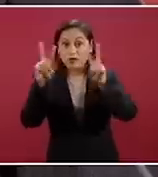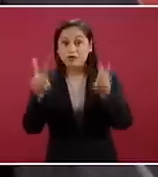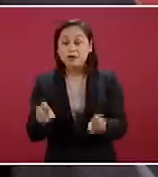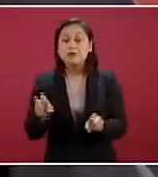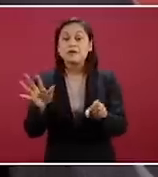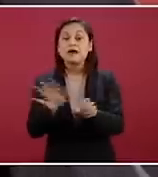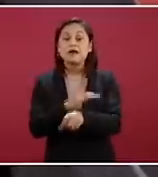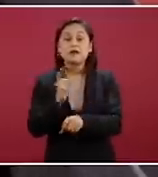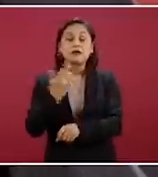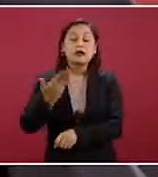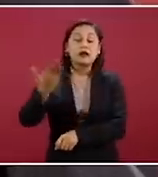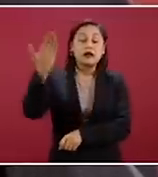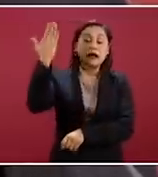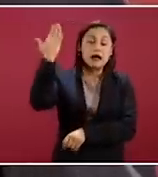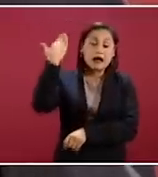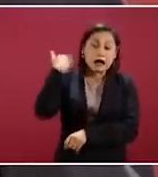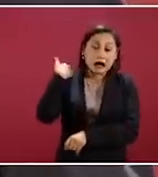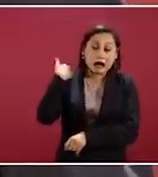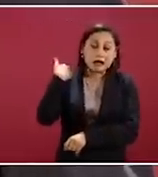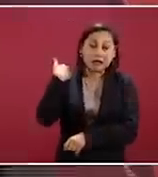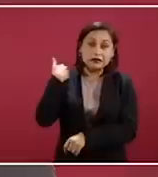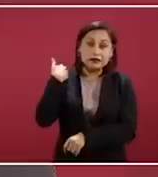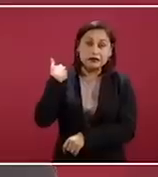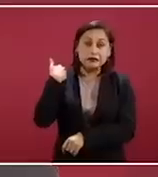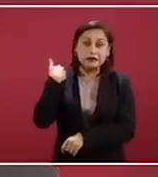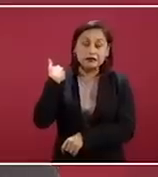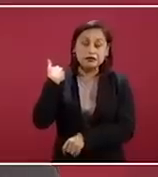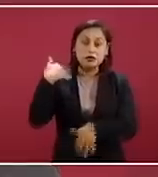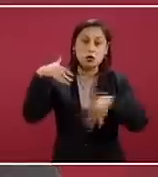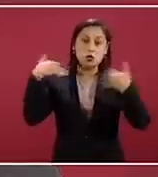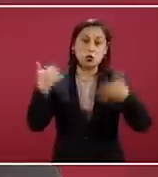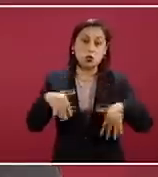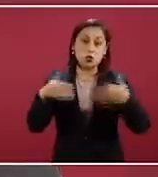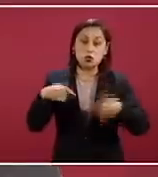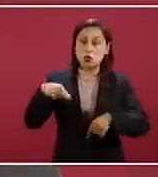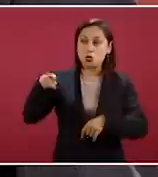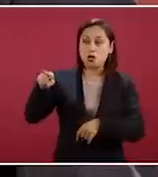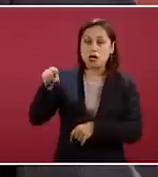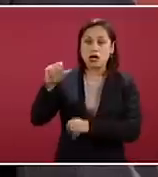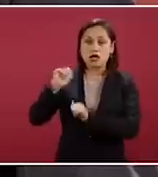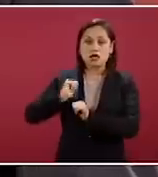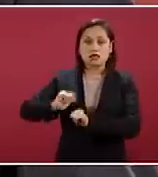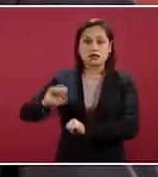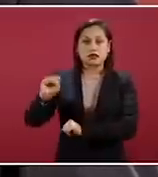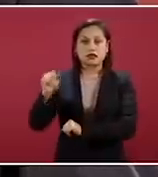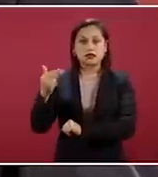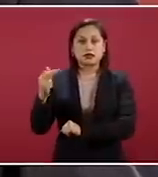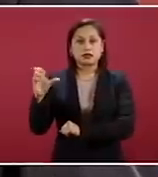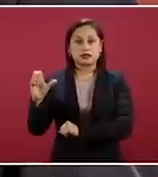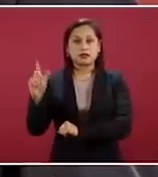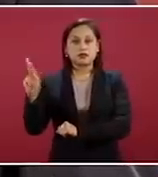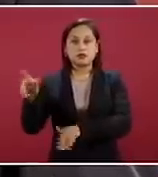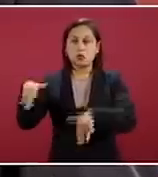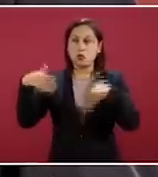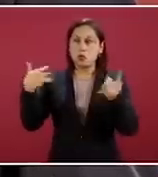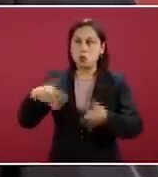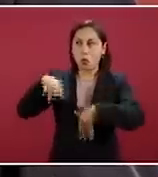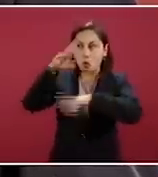más importante el secretario de Hacienda que el secretario de Gobernación,